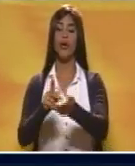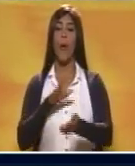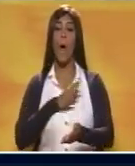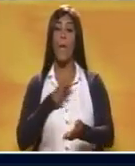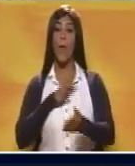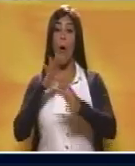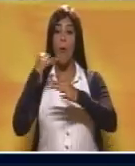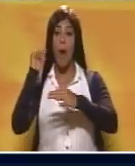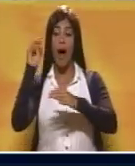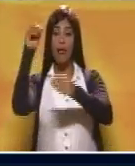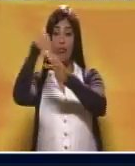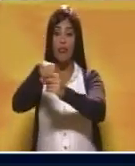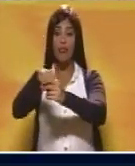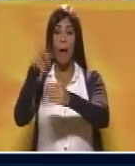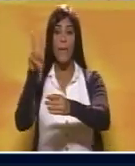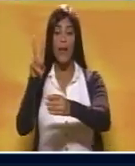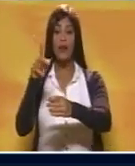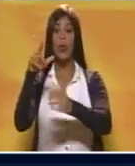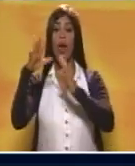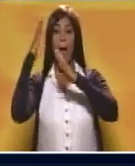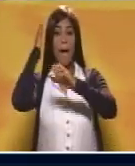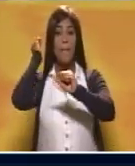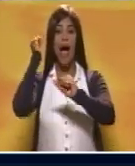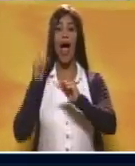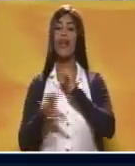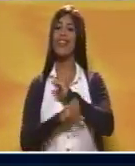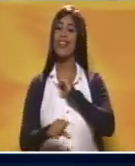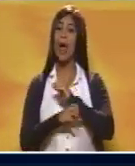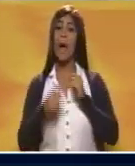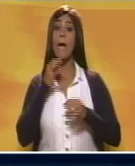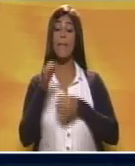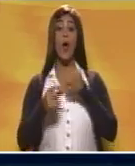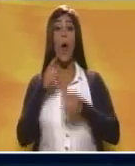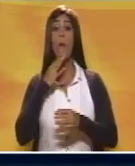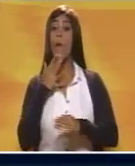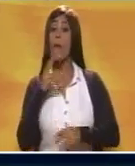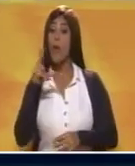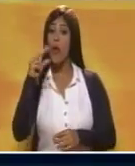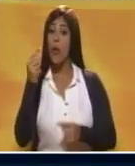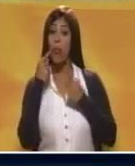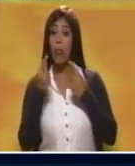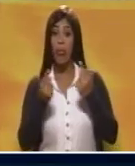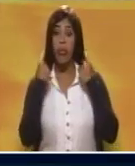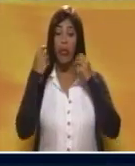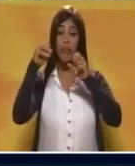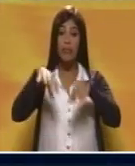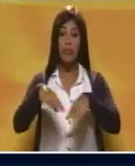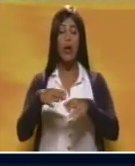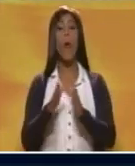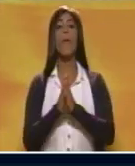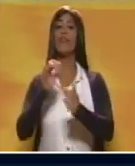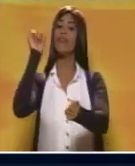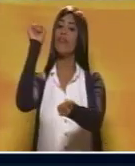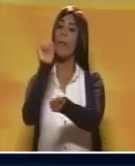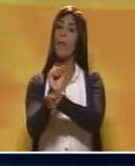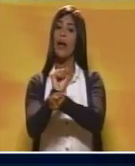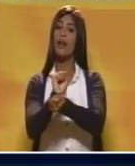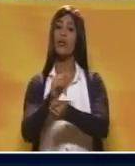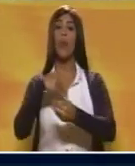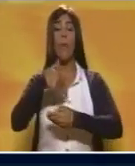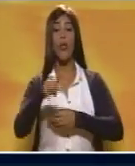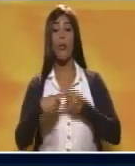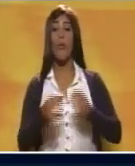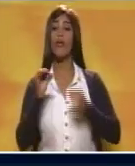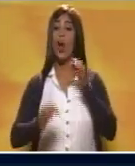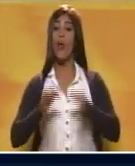Cotpin, quienes ocupan la embajada de manera irregular. Advirtieron que si no acatan la orden, procederían a detenerlos y